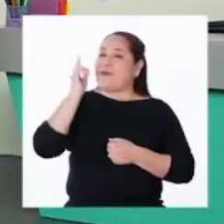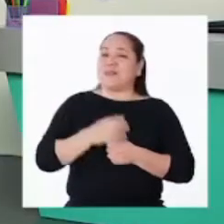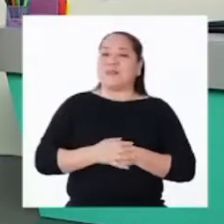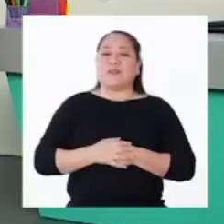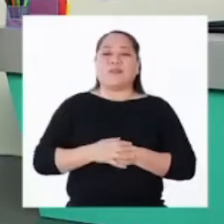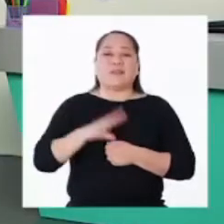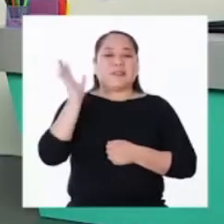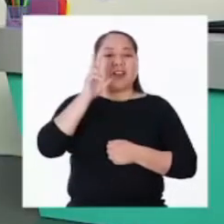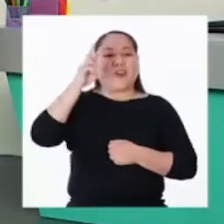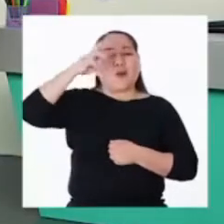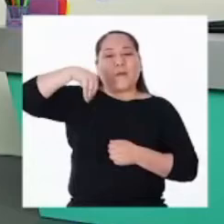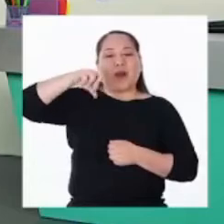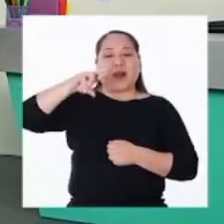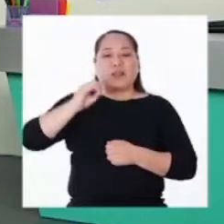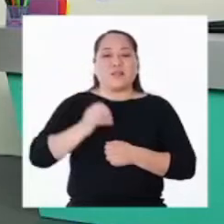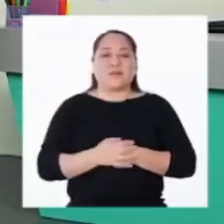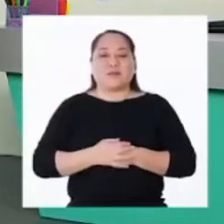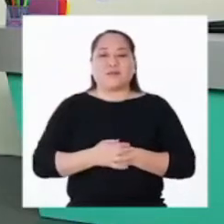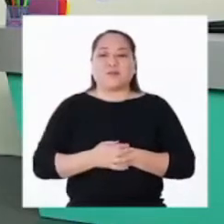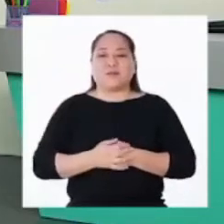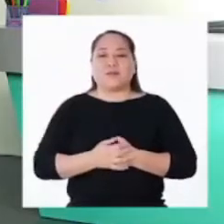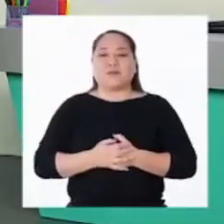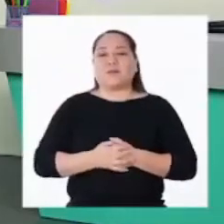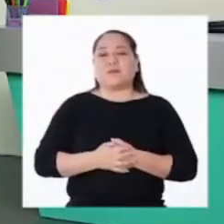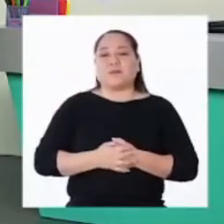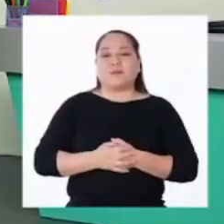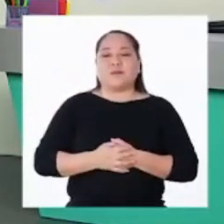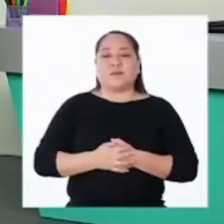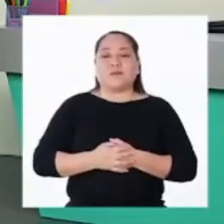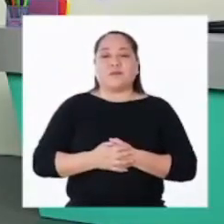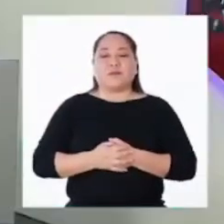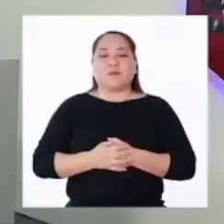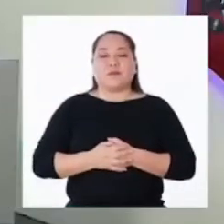Adiós, profesor. Adiós, Mario.